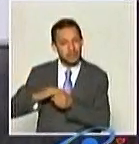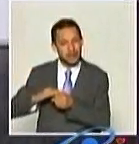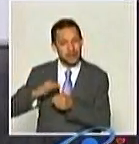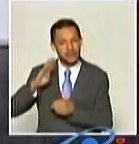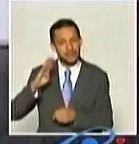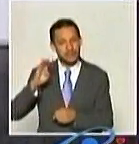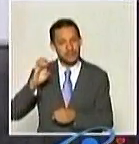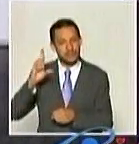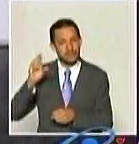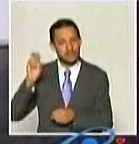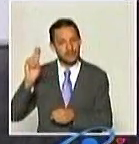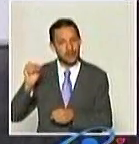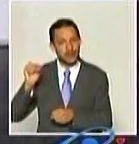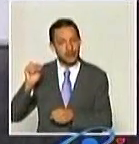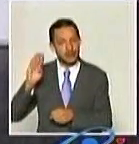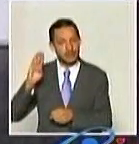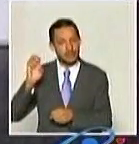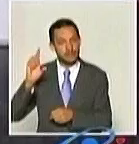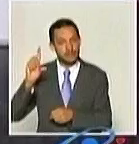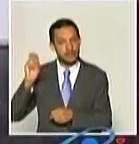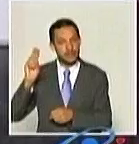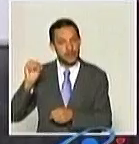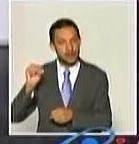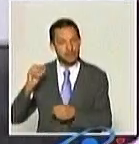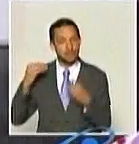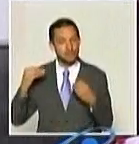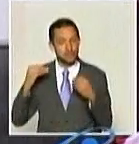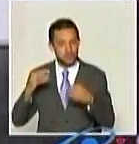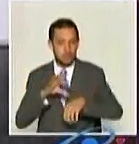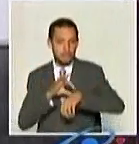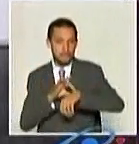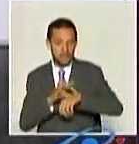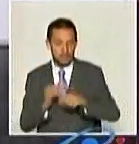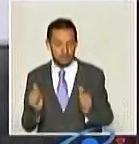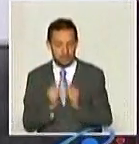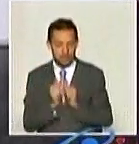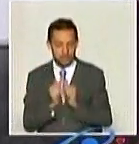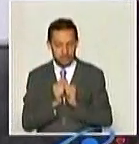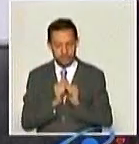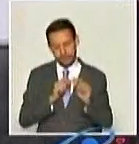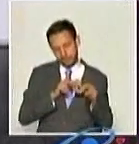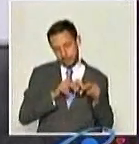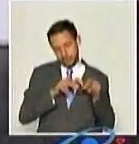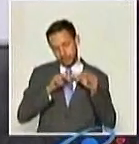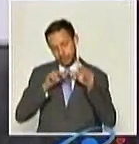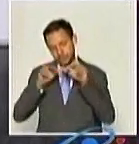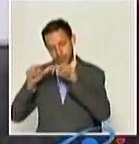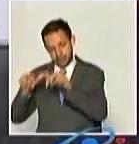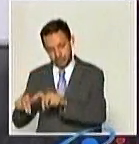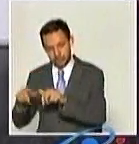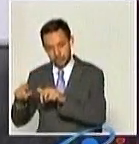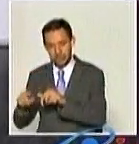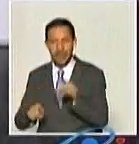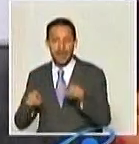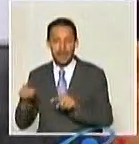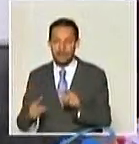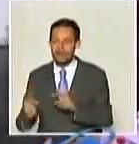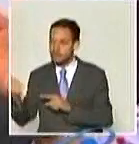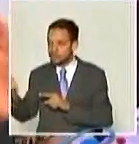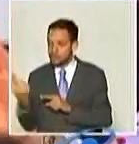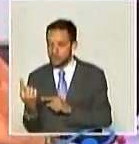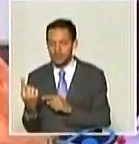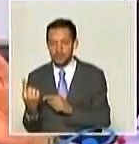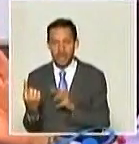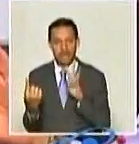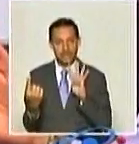ustedes entienden el por qué somos muchos médicos y el por qué un paciente puede ser manejado por varios pacientes.